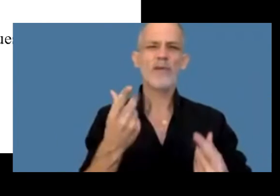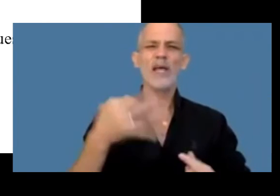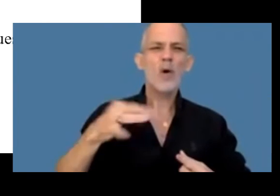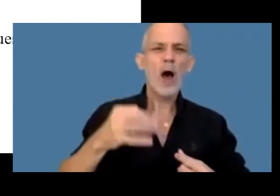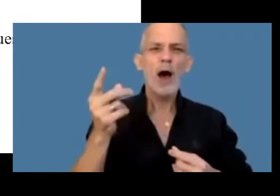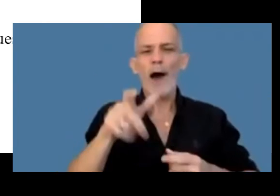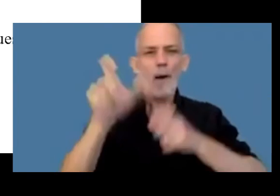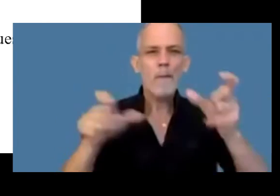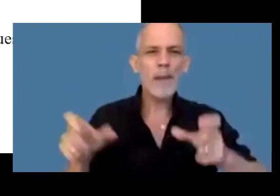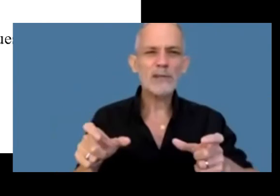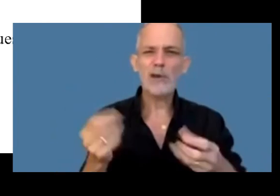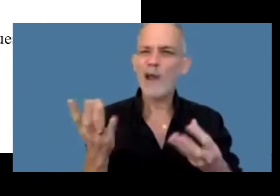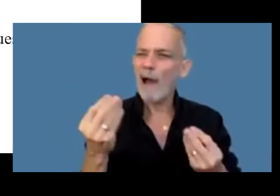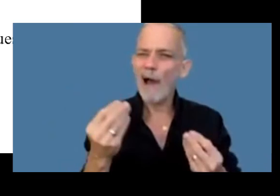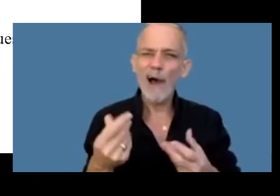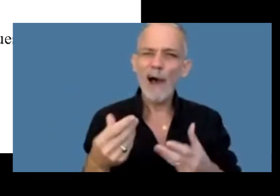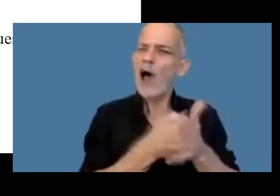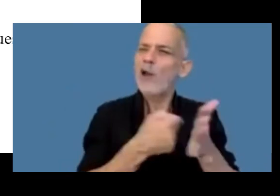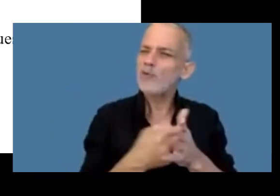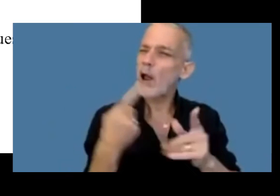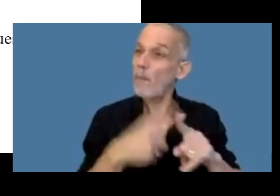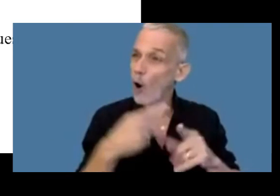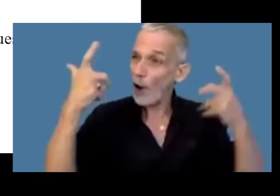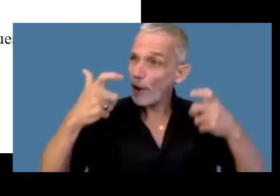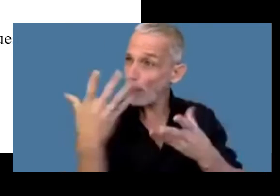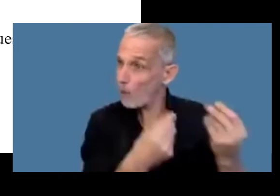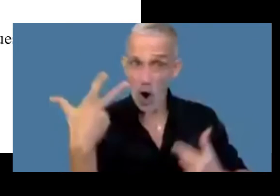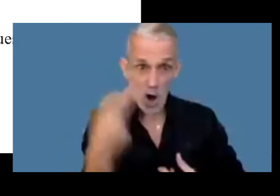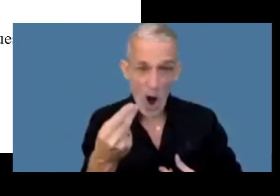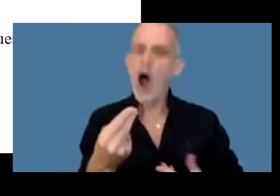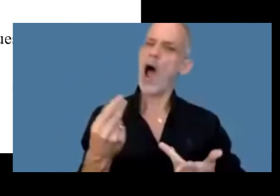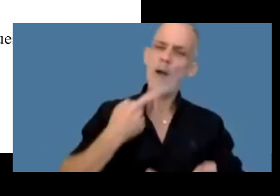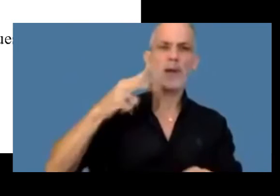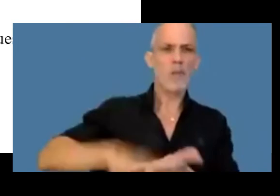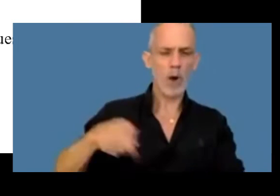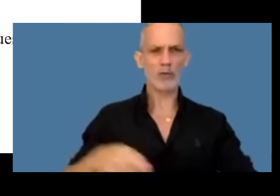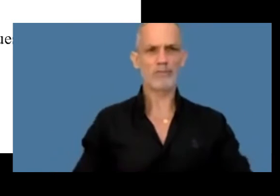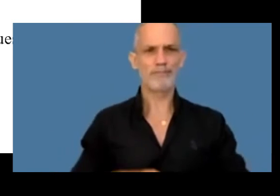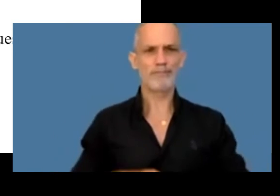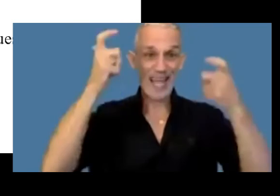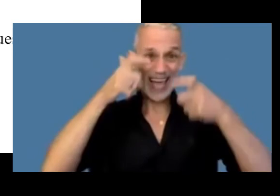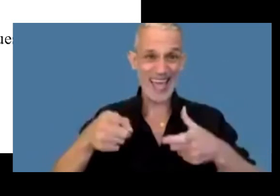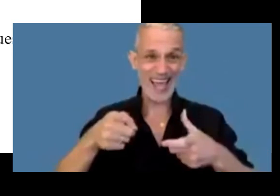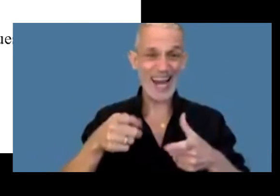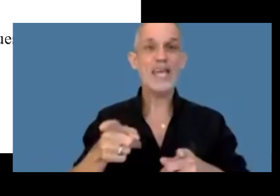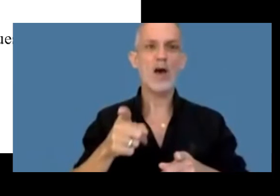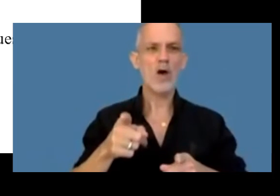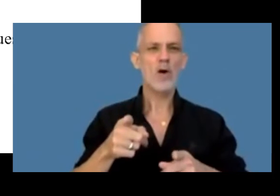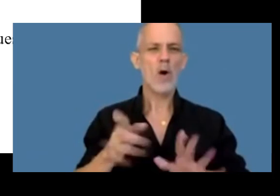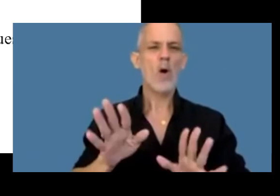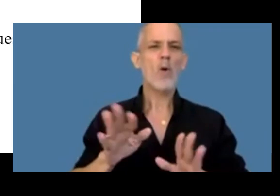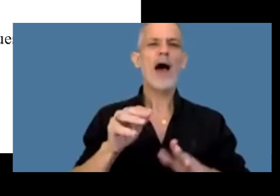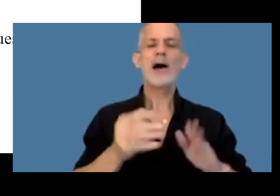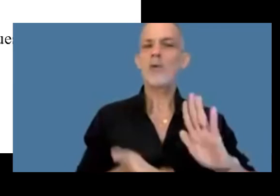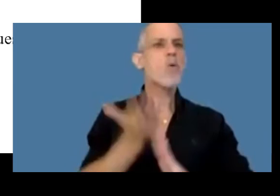aquel que se negara a luchar por su rey. El rey Juan Lacan levantó este impuesto a un